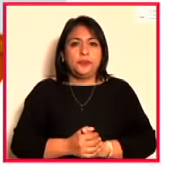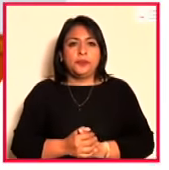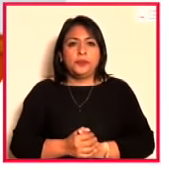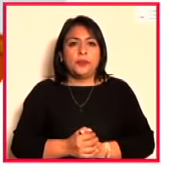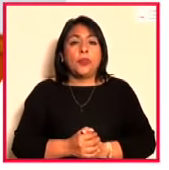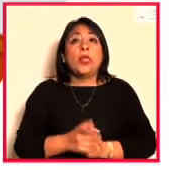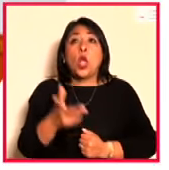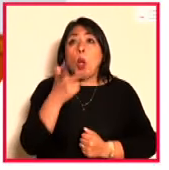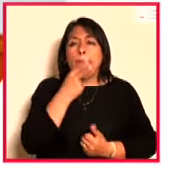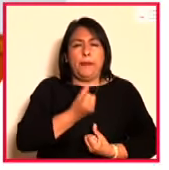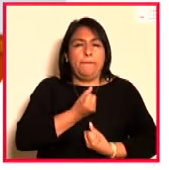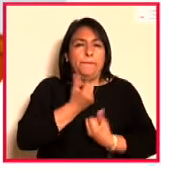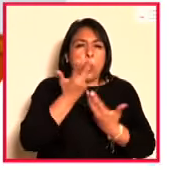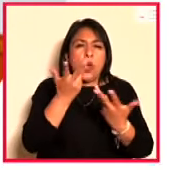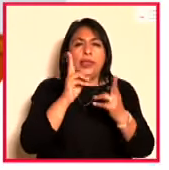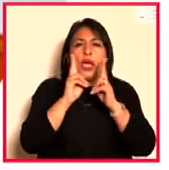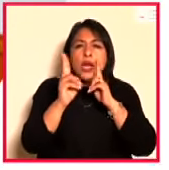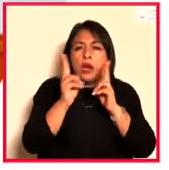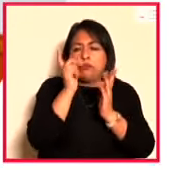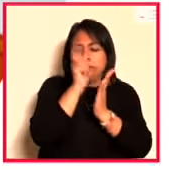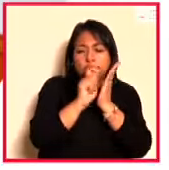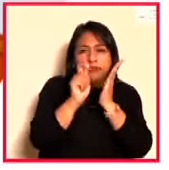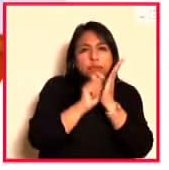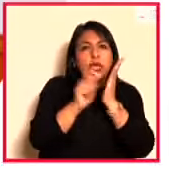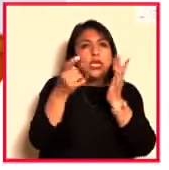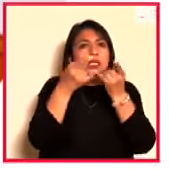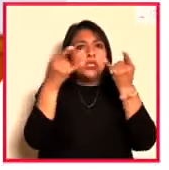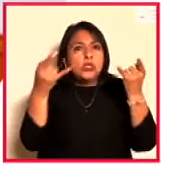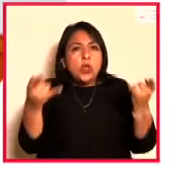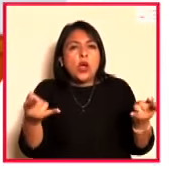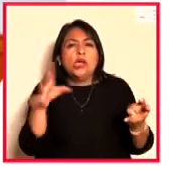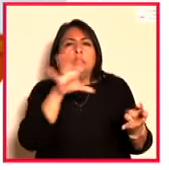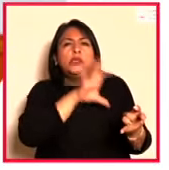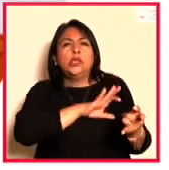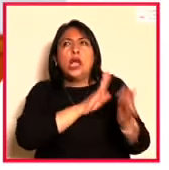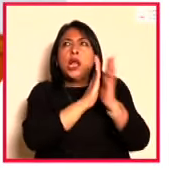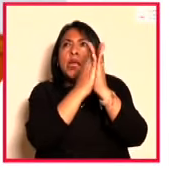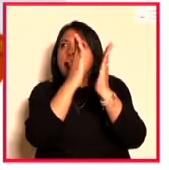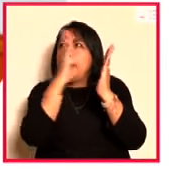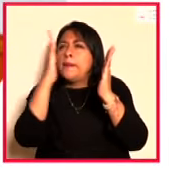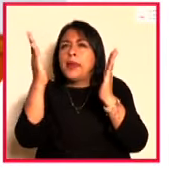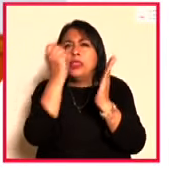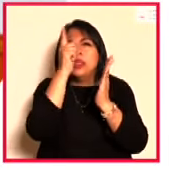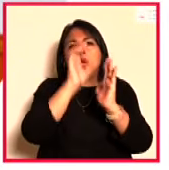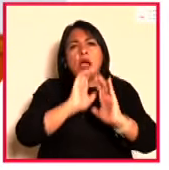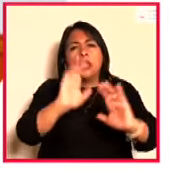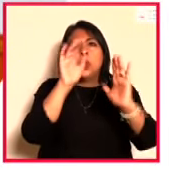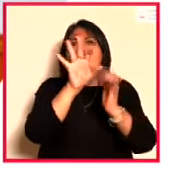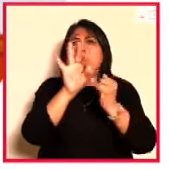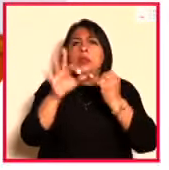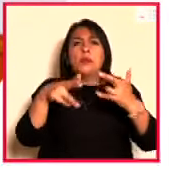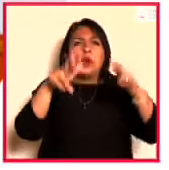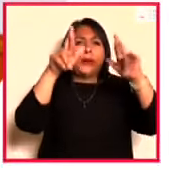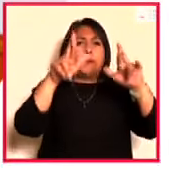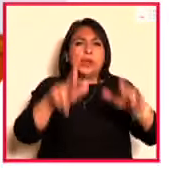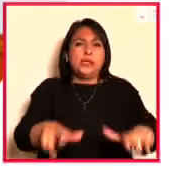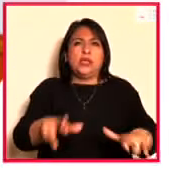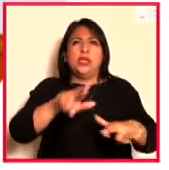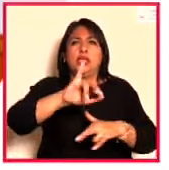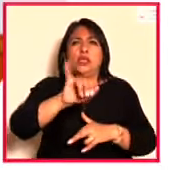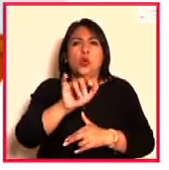Poeta, narrador, ensayista, historiador, bibliófilo, autor de canciones, último representante de la estirpe de los juglares.